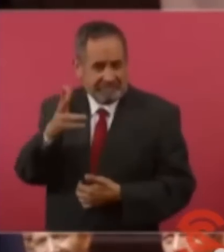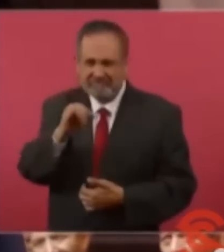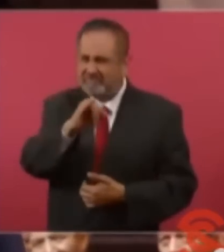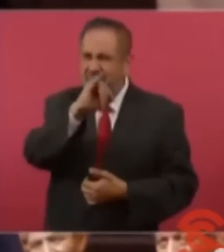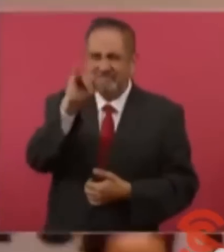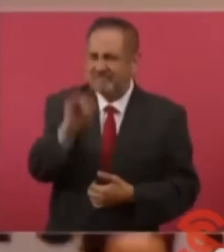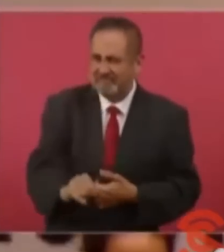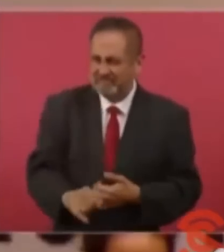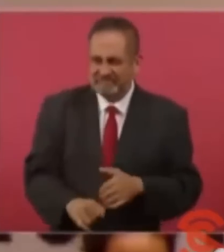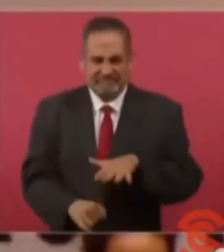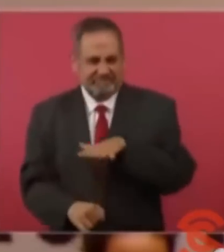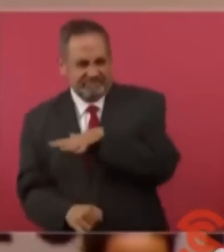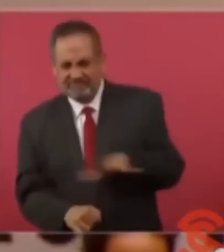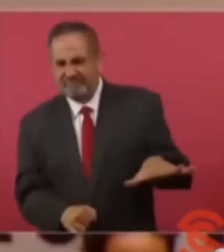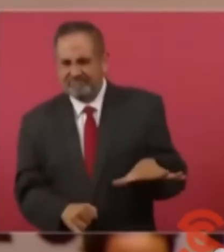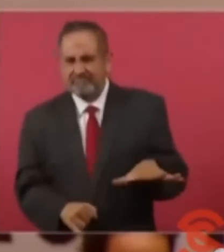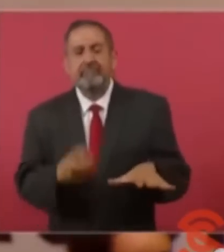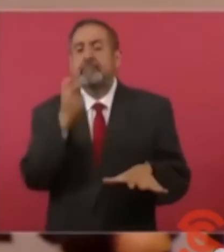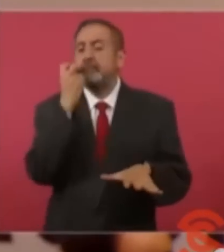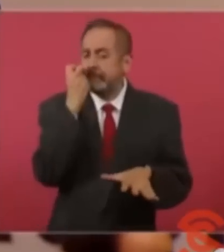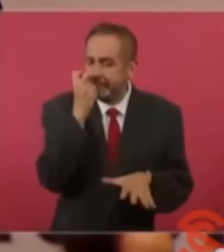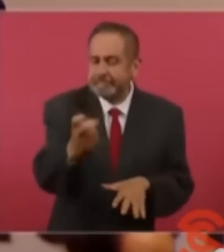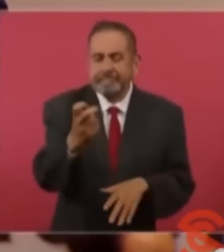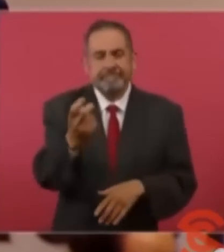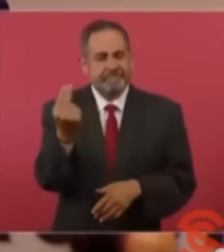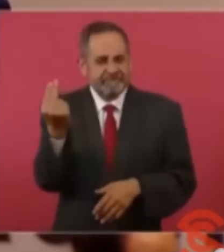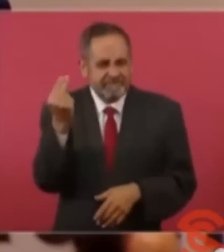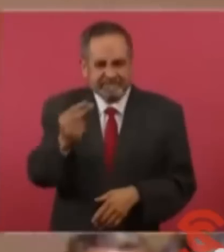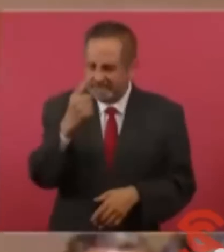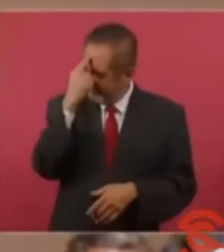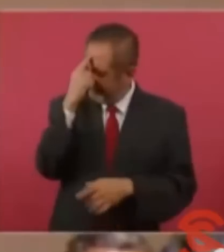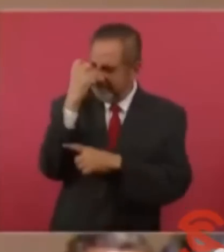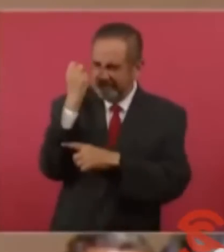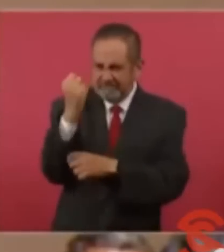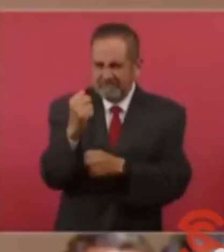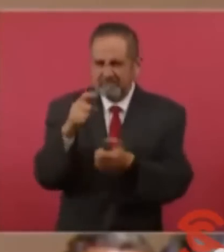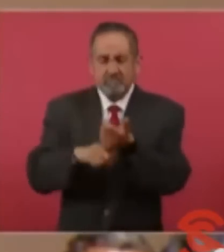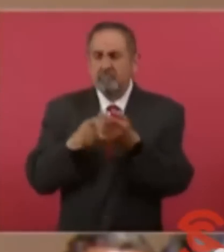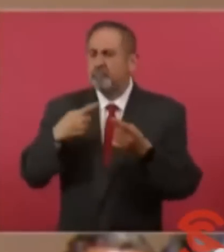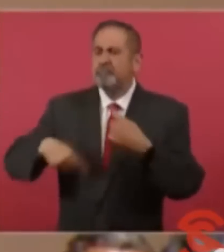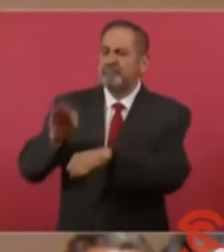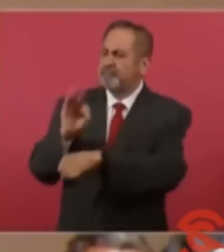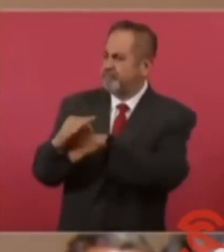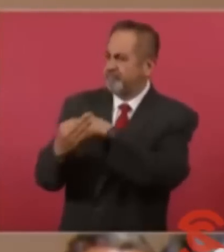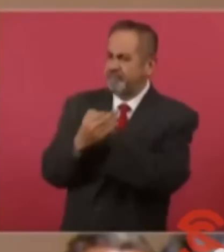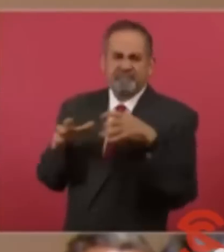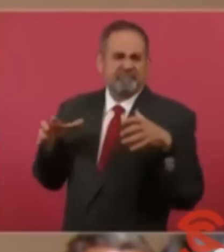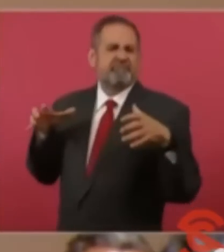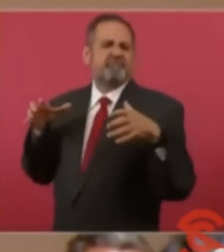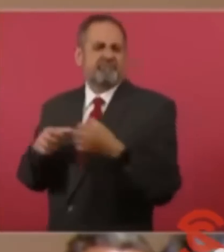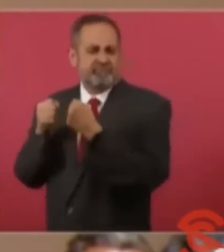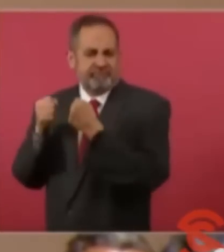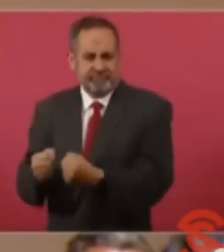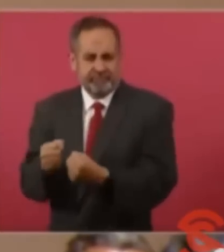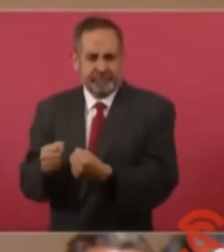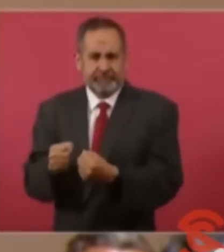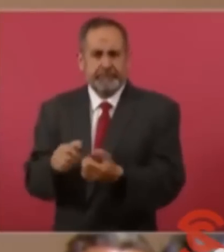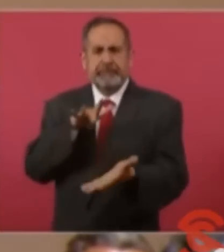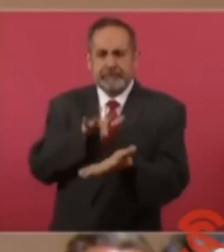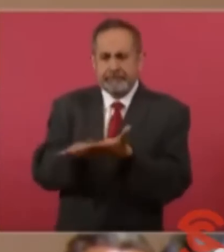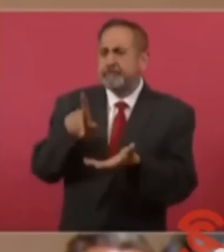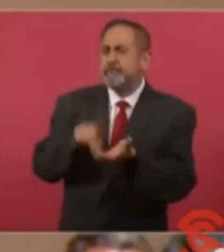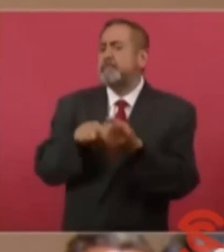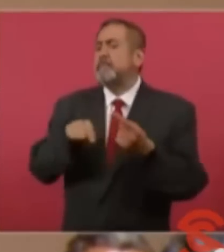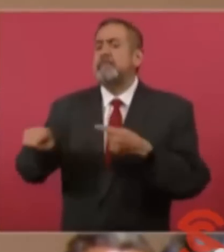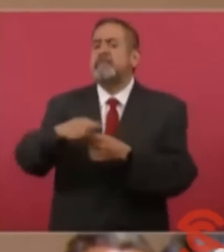Y por eso es necesario, por convicción y protección política, apoyar a los de